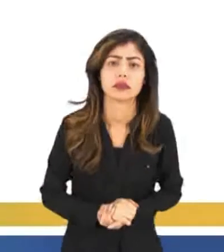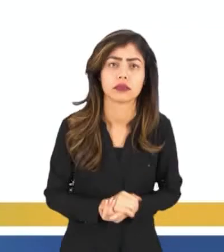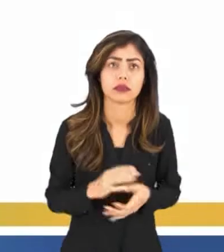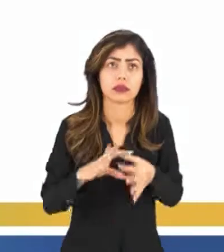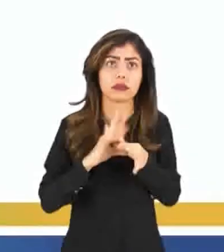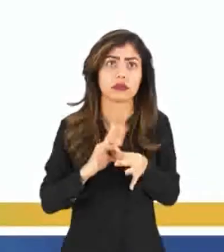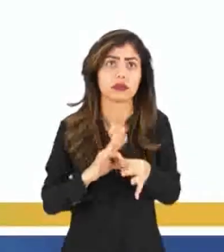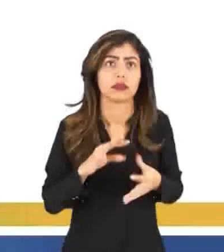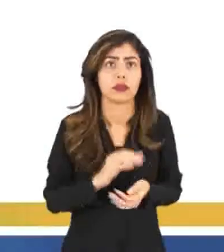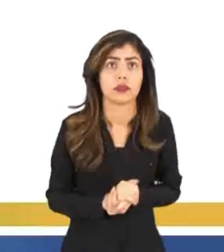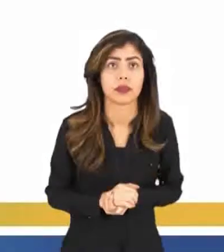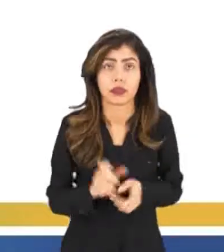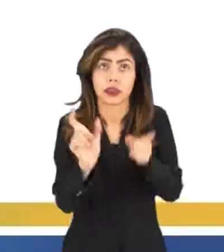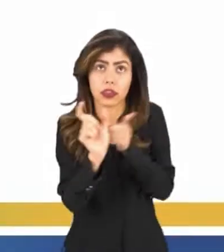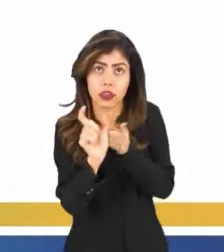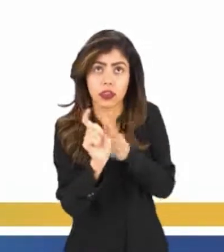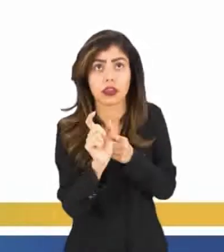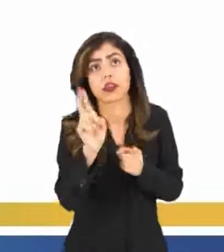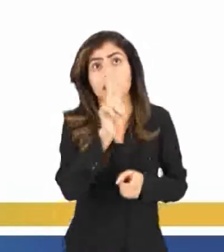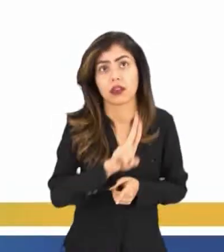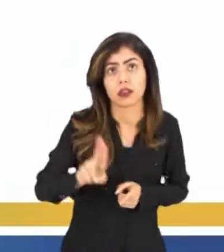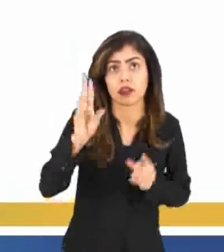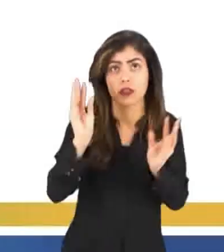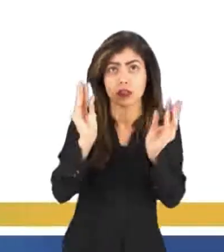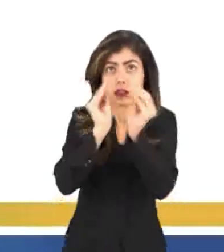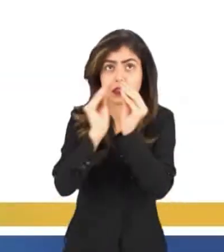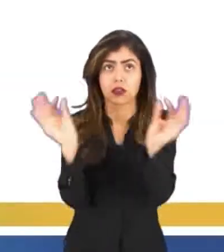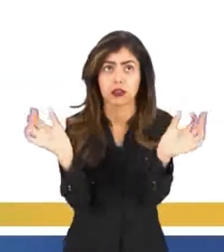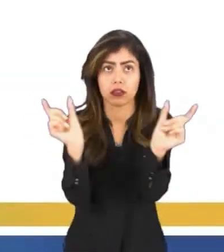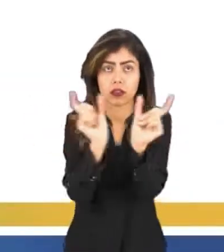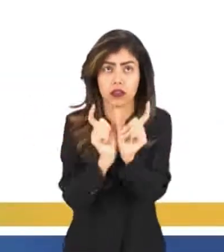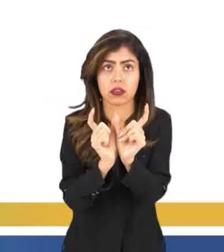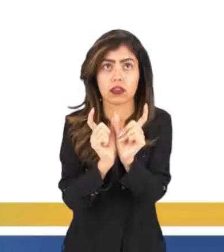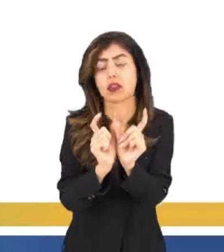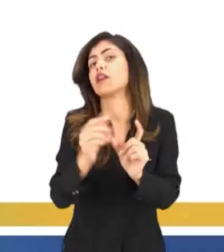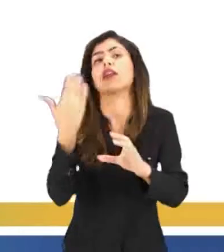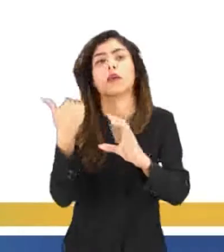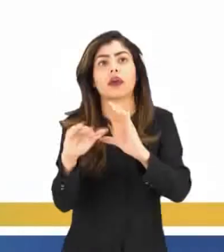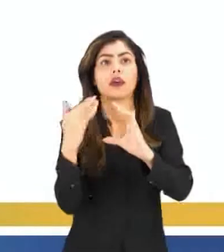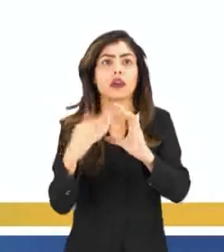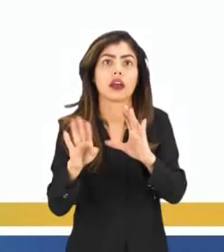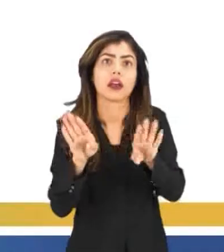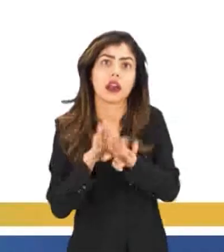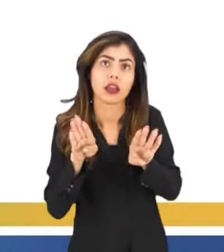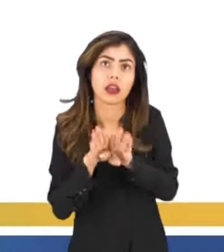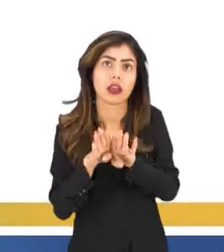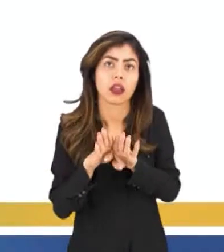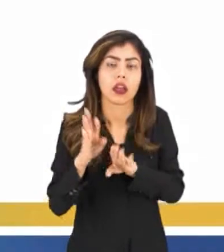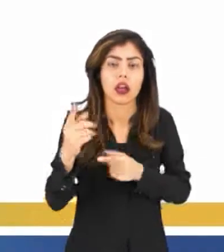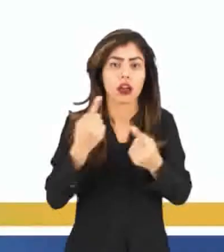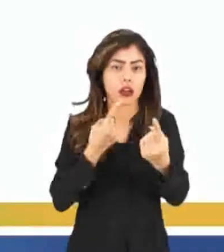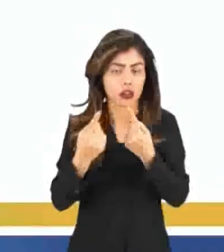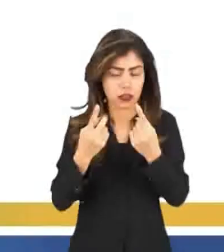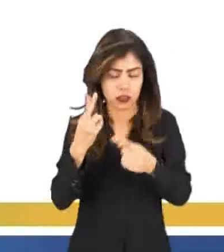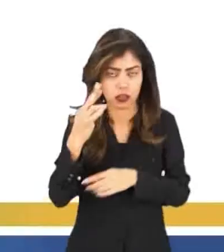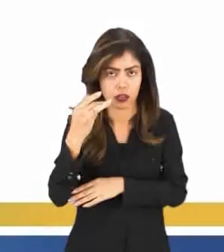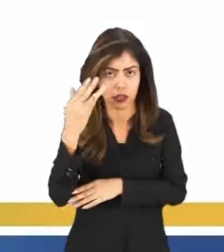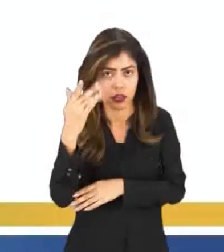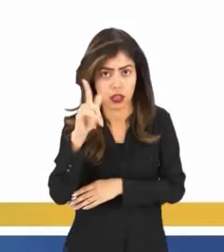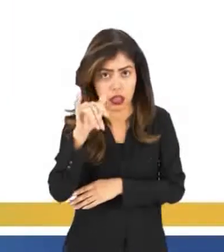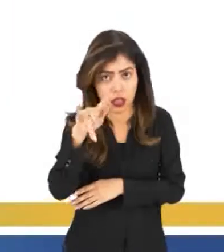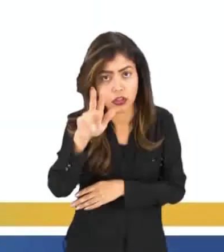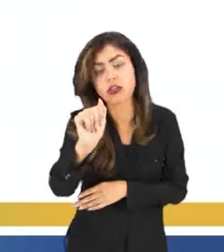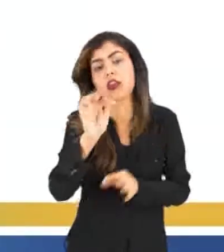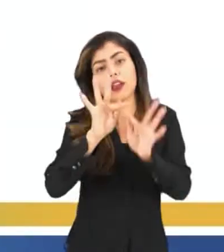que son y para qué sirven los conectores son palabras que sirven para unir parte de un mensaje